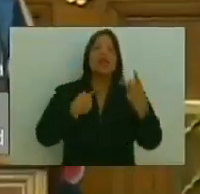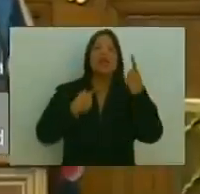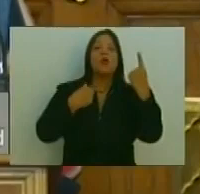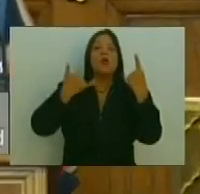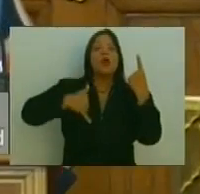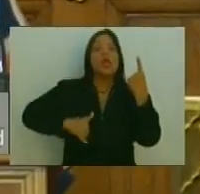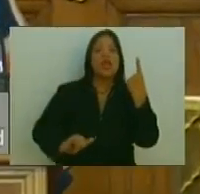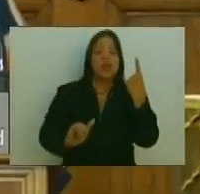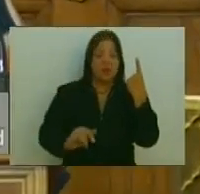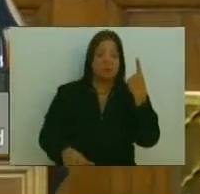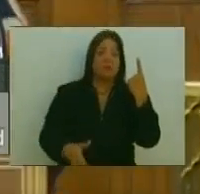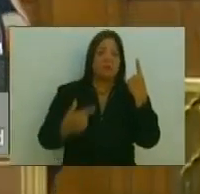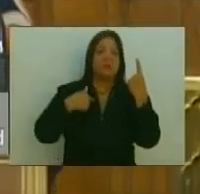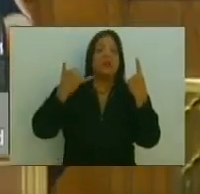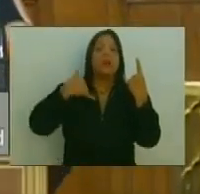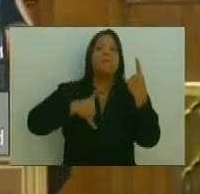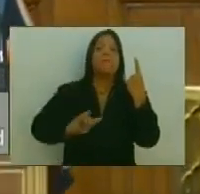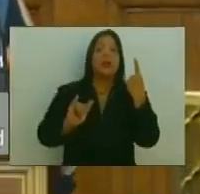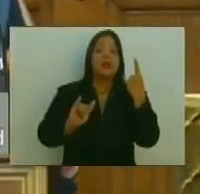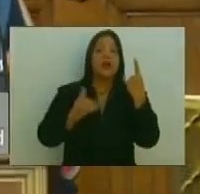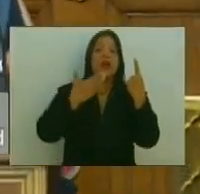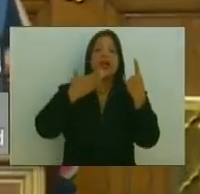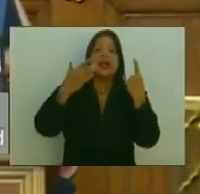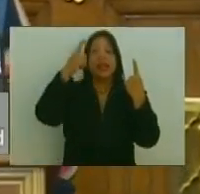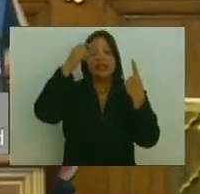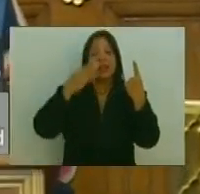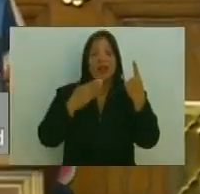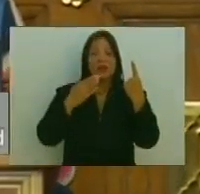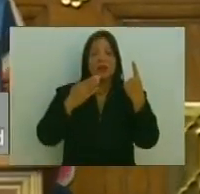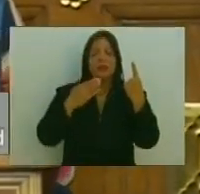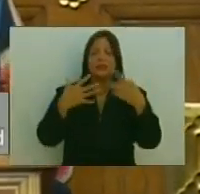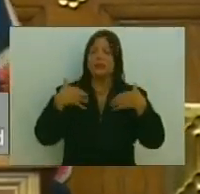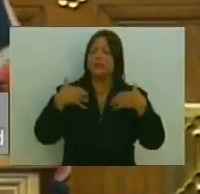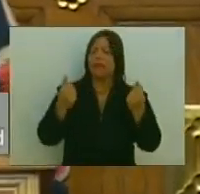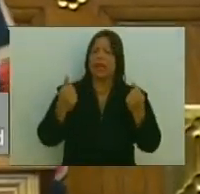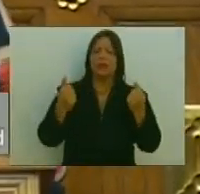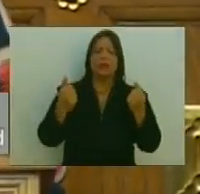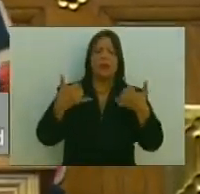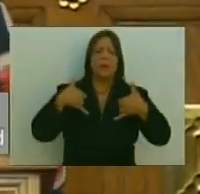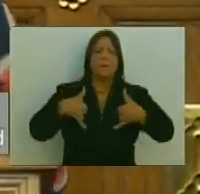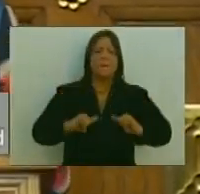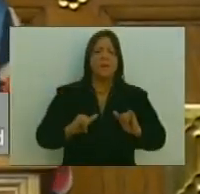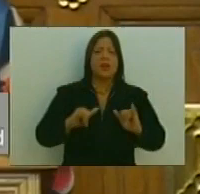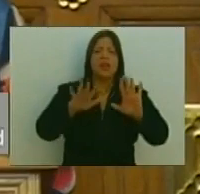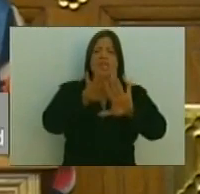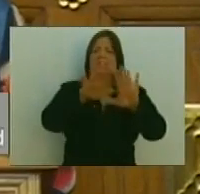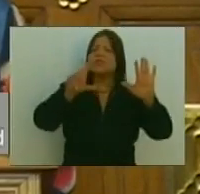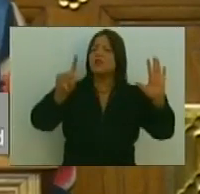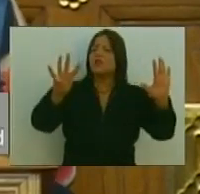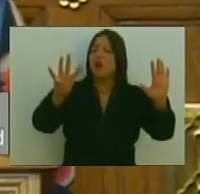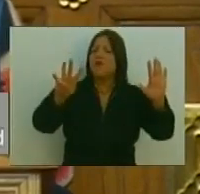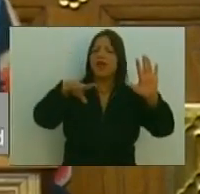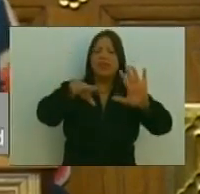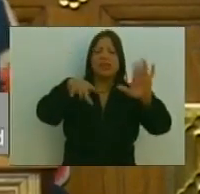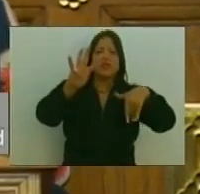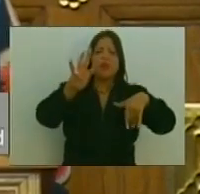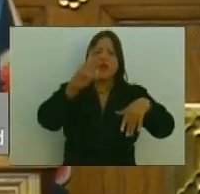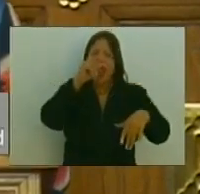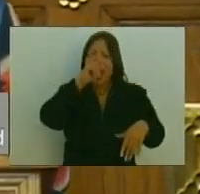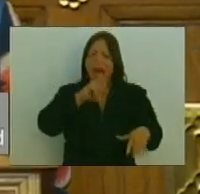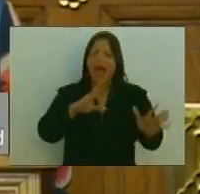hijo. Y mi hijo, gracias a Dios, salió súper sano. Y mi hijo tiene 19 años. Y soy una